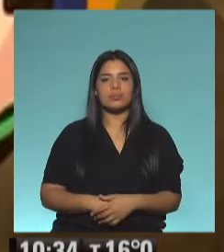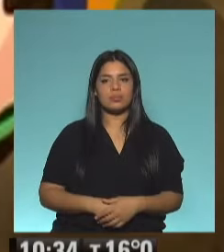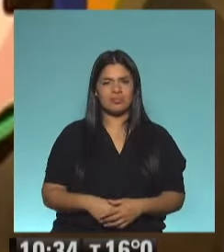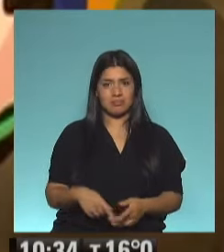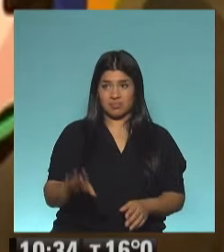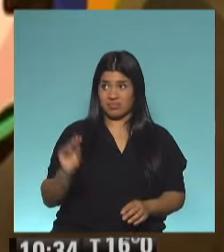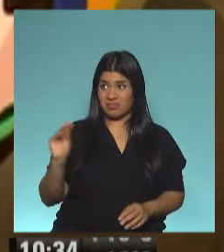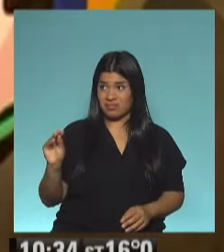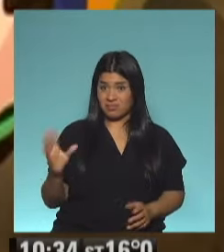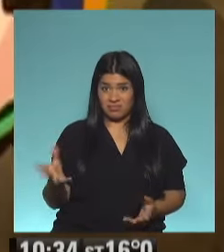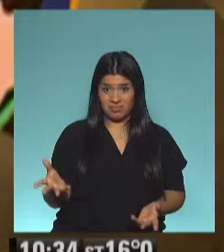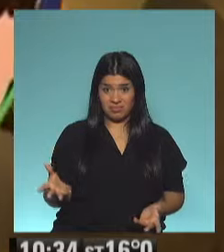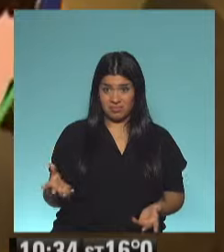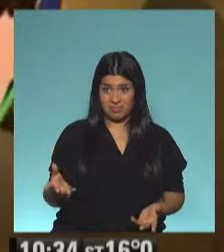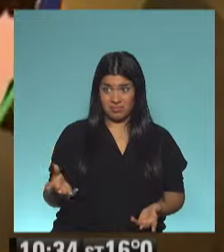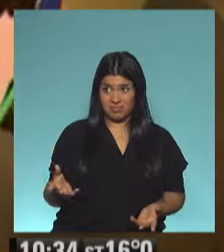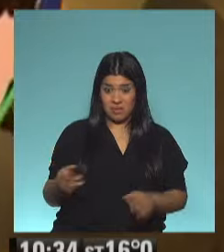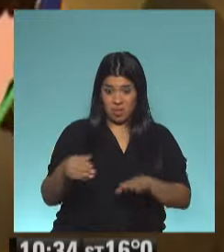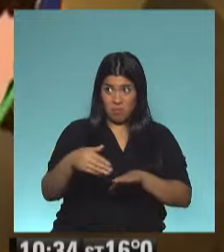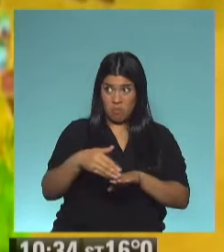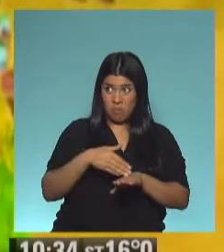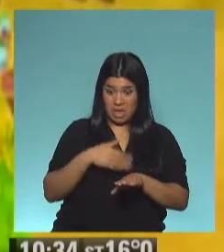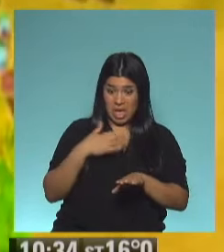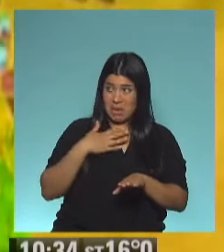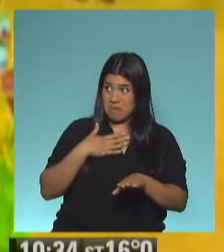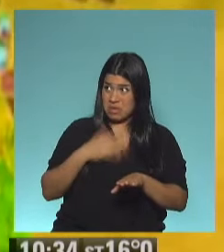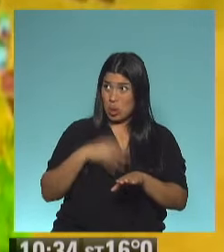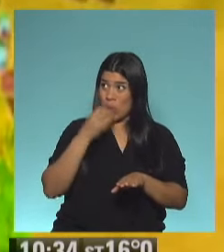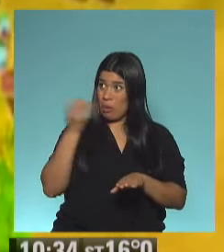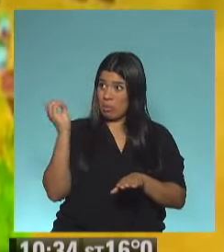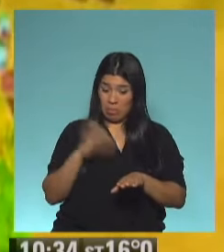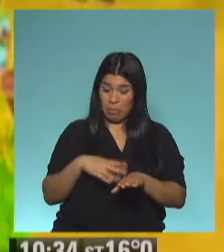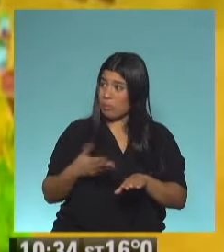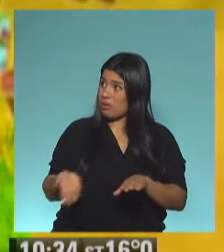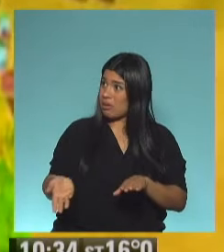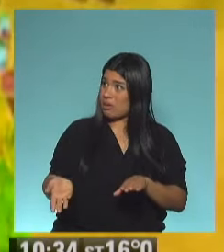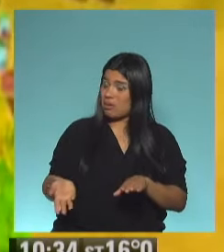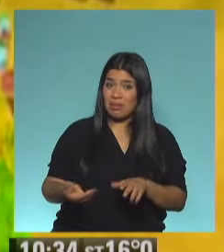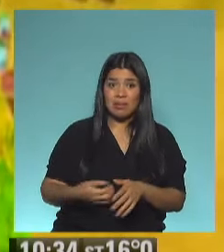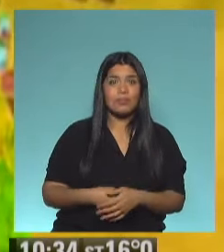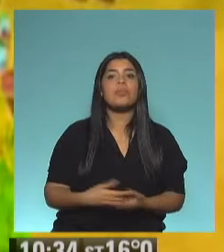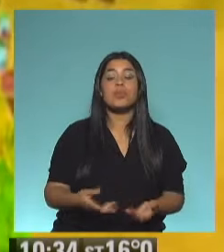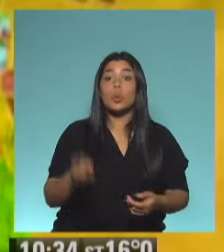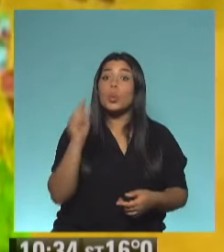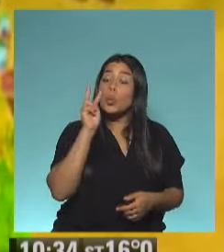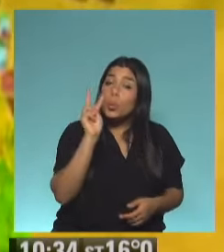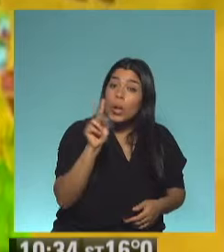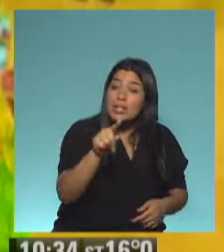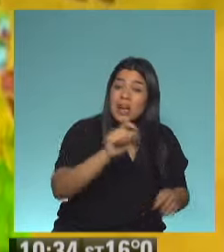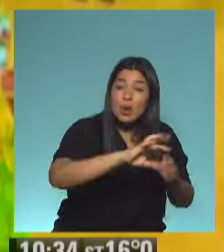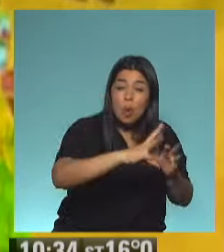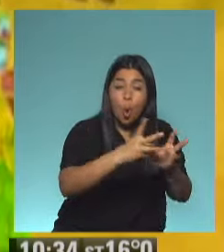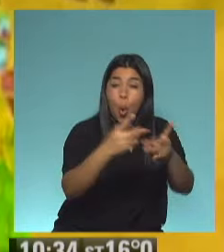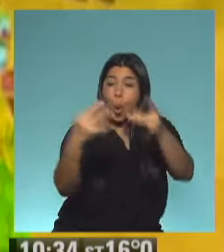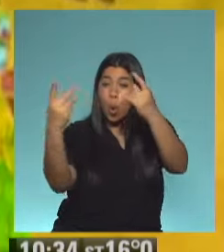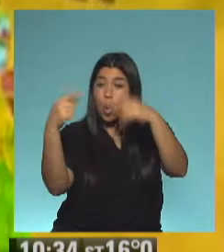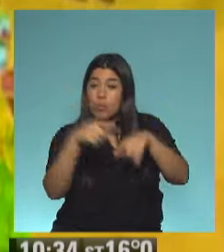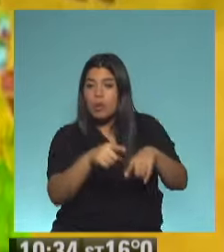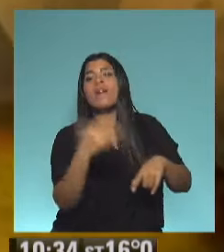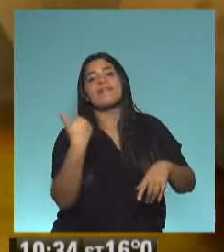Galileo. ¿Qué? Me escupiste el pie. ¿Ven ese humo de allá? Significa que el carnaval está